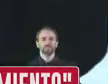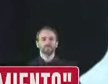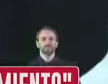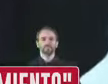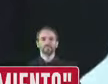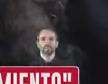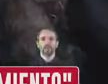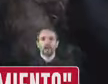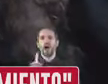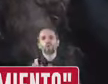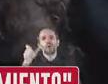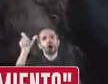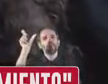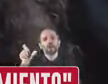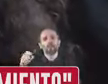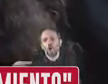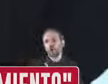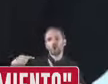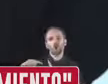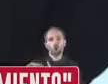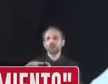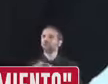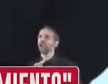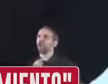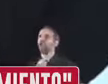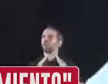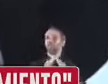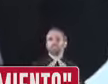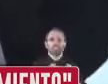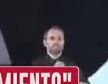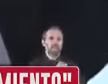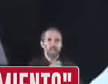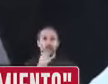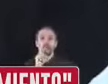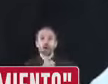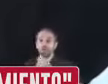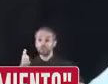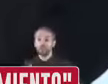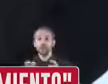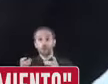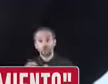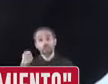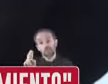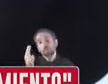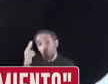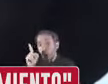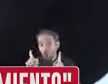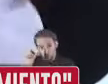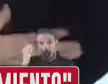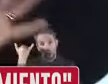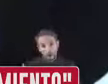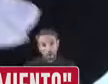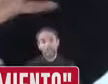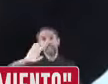estaba en contra de que no me dejen encerrado que no aman y salían y se contagiaban algunos que se murieron también por contagiarse y en el